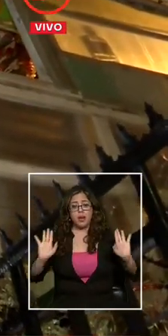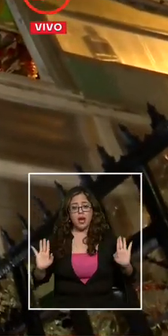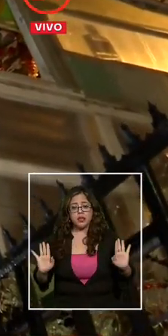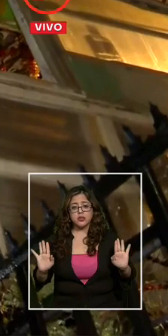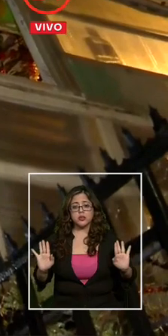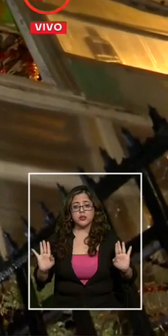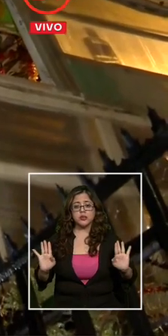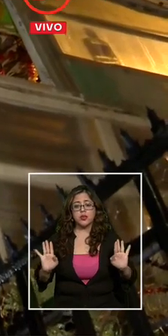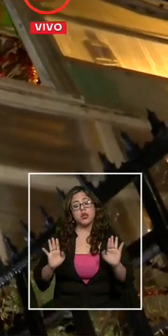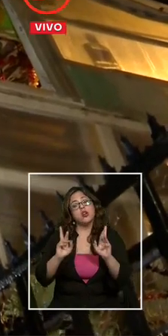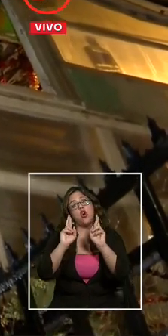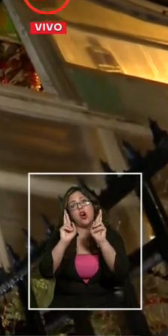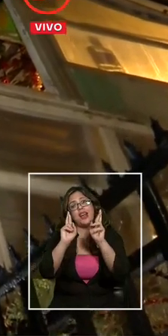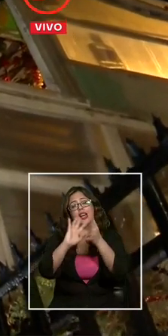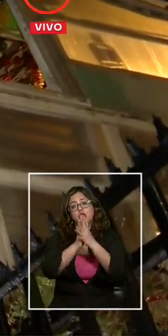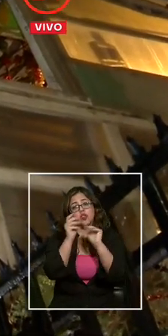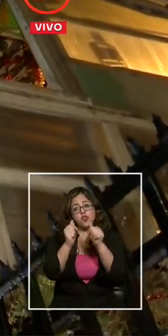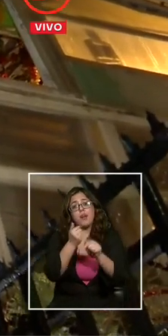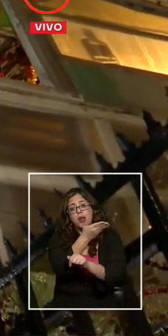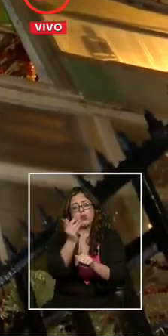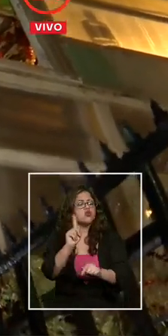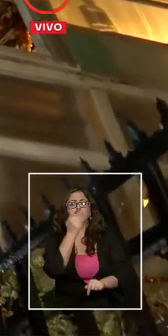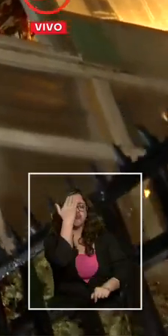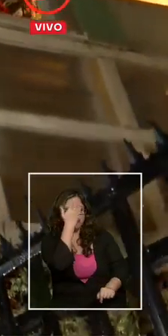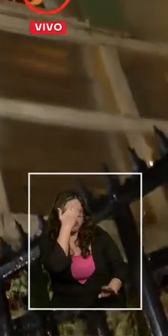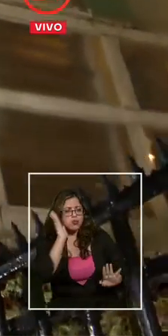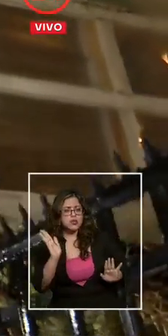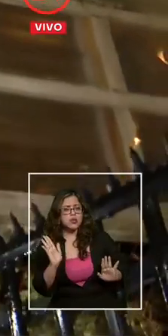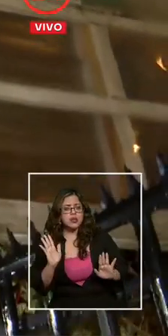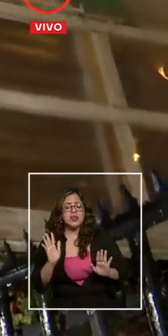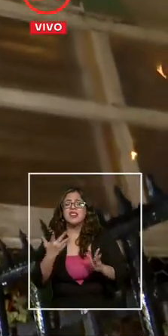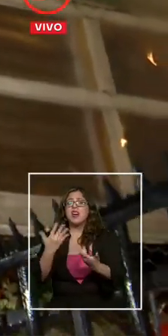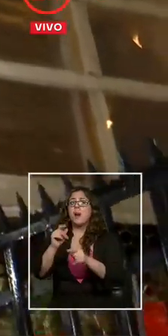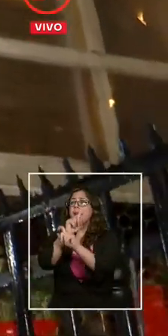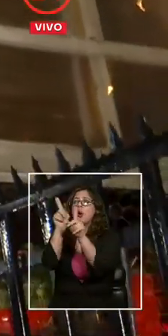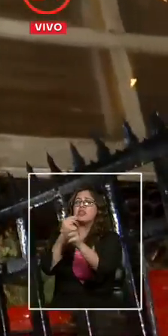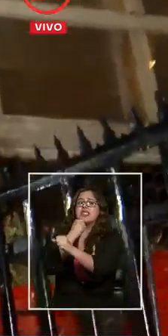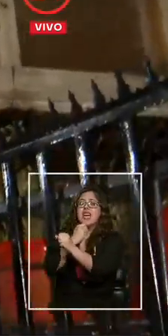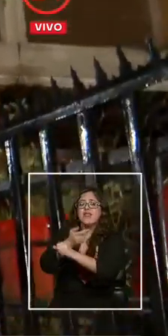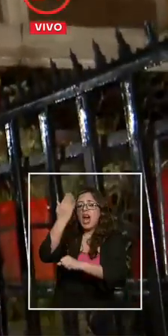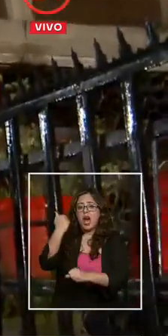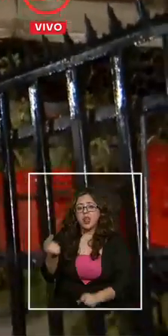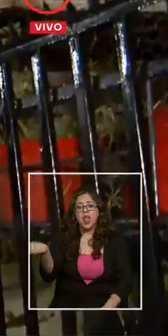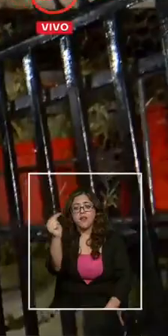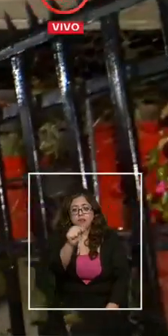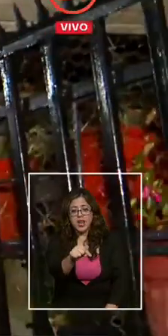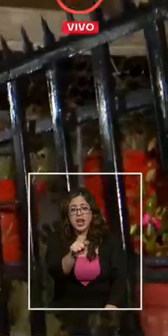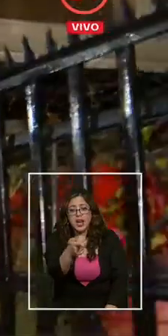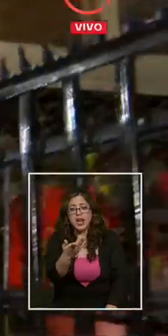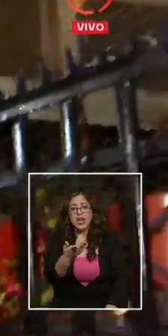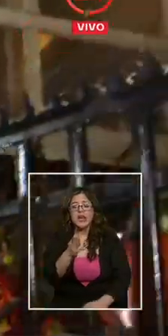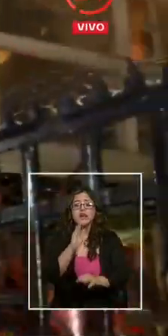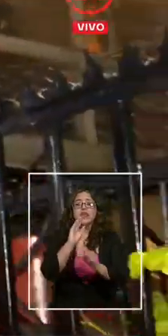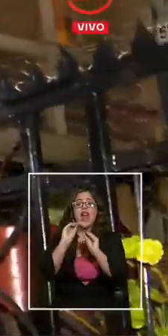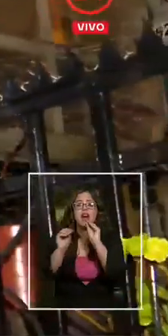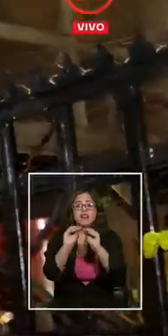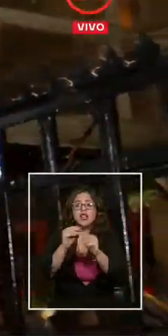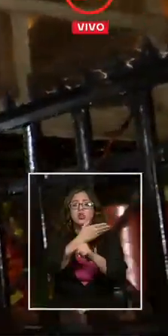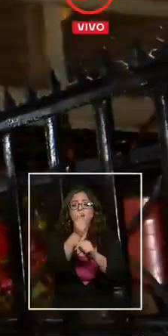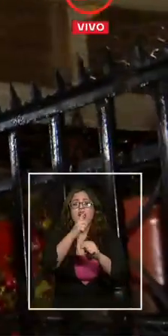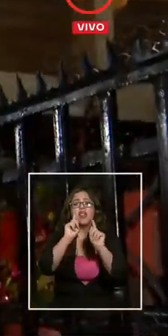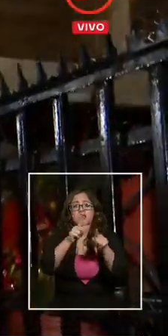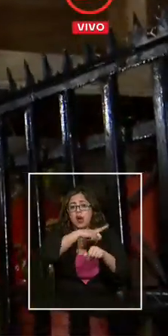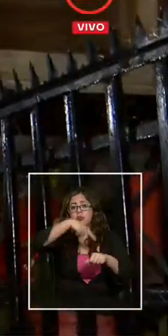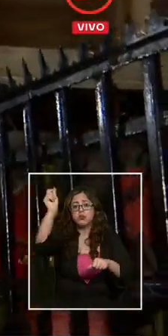Ya, que no les pase nada. Ya, está bien. ¿Carabineros ya pasó por ahí, Iván? Pregúntale si Carabineros pasó por ahí diciéndoles que tenían que evacuar. Oiga,